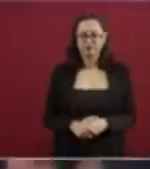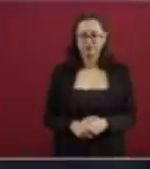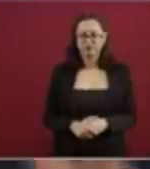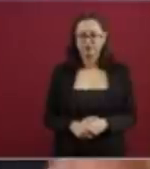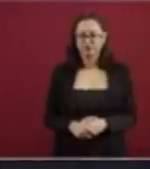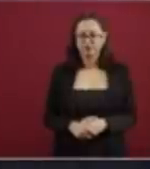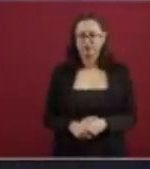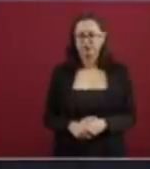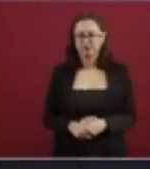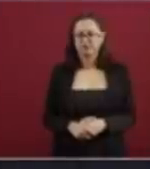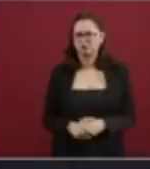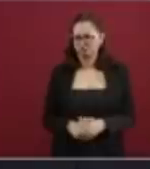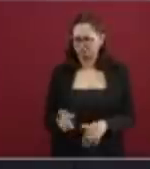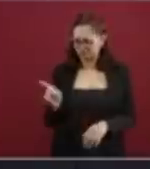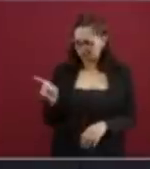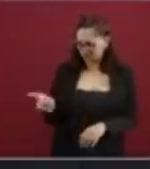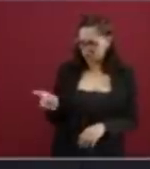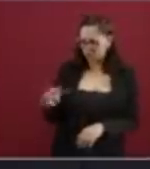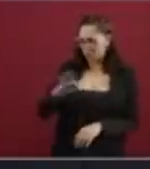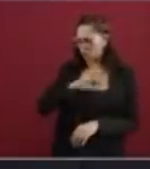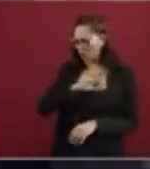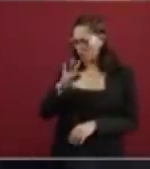puedes ser feliz